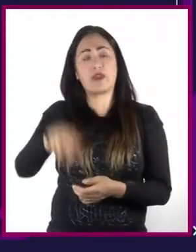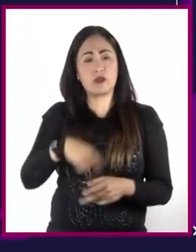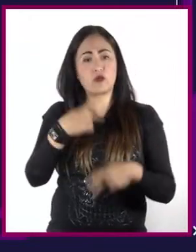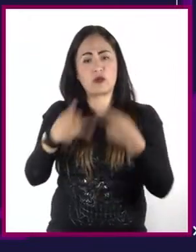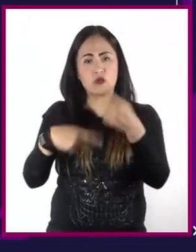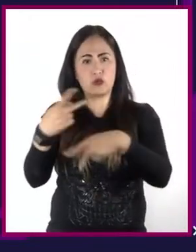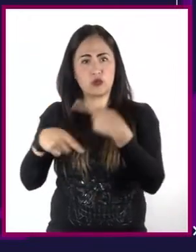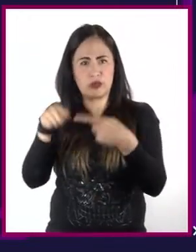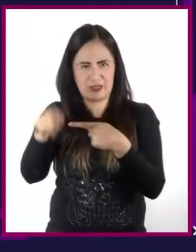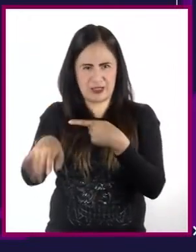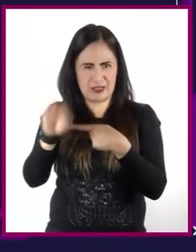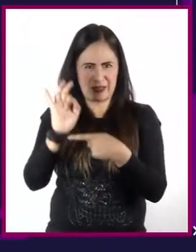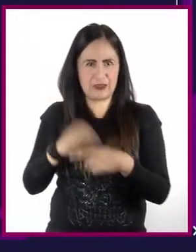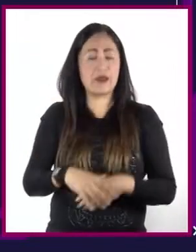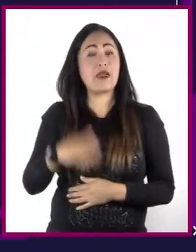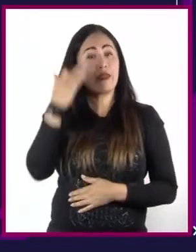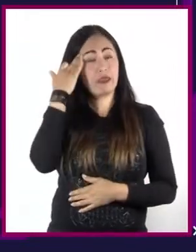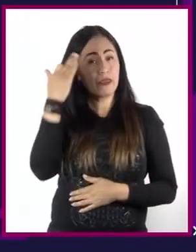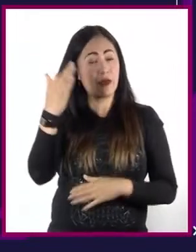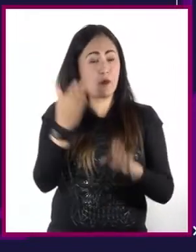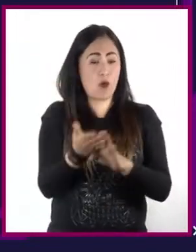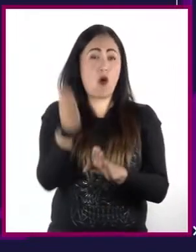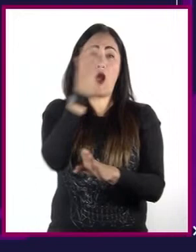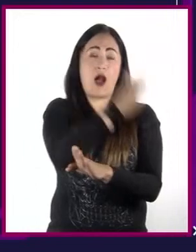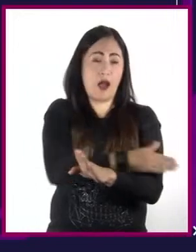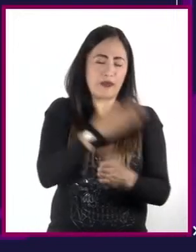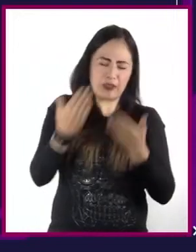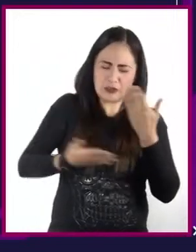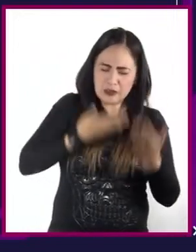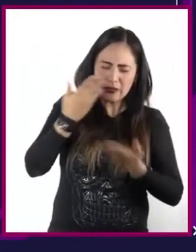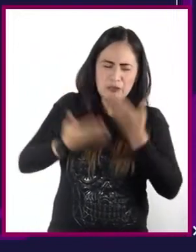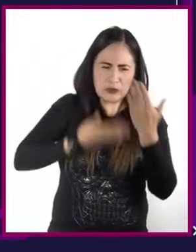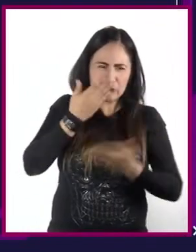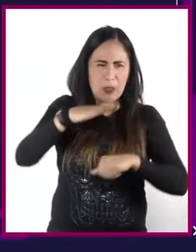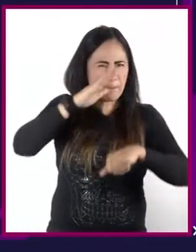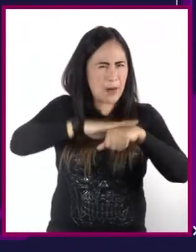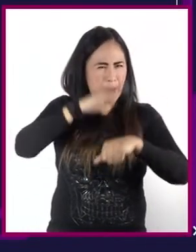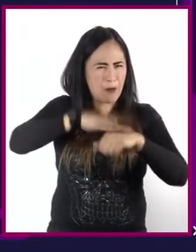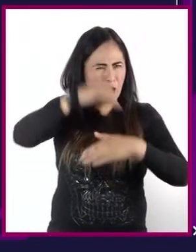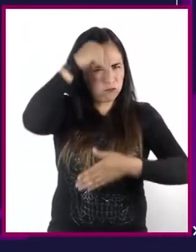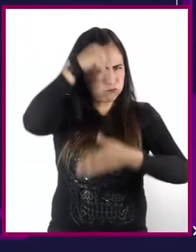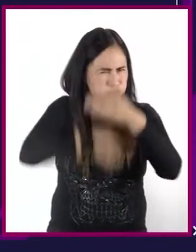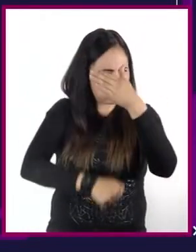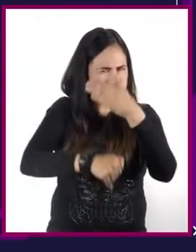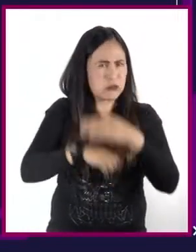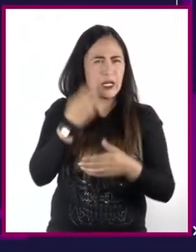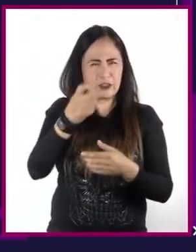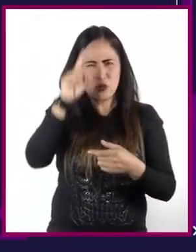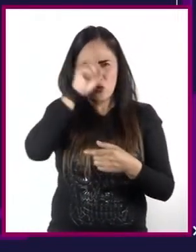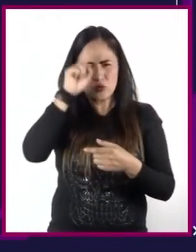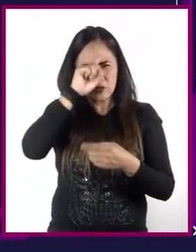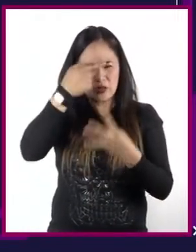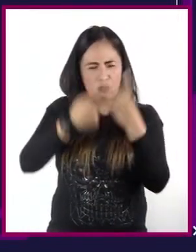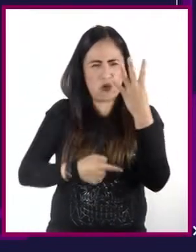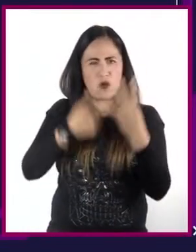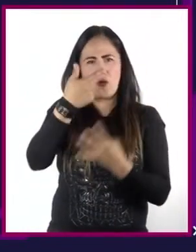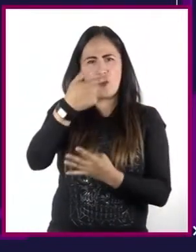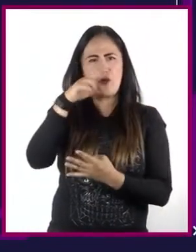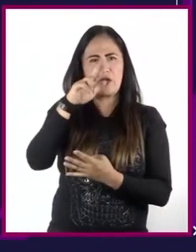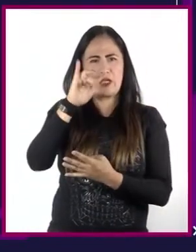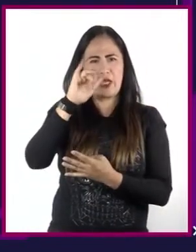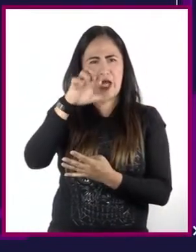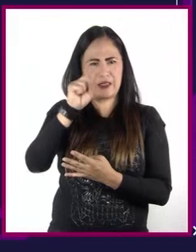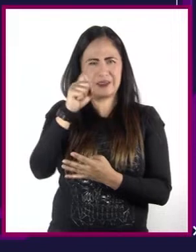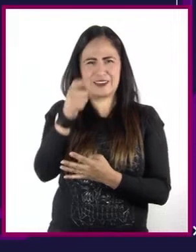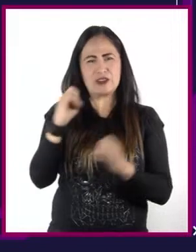elegida. Asignar un tiempo previo para el estudio y repaso de los contenidos que se recomiendan en las guías de estudio que proporcionan